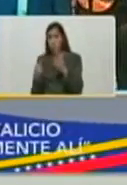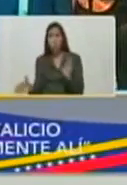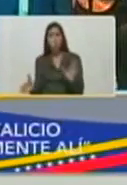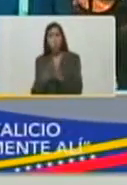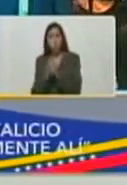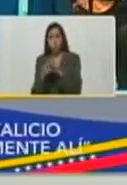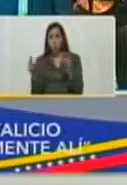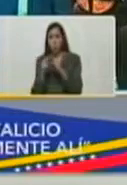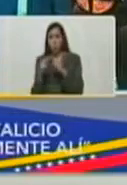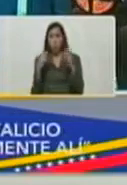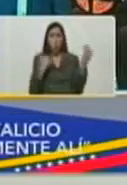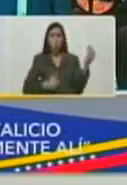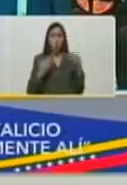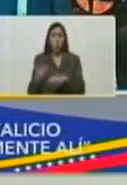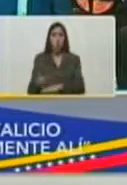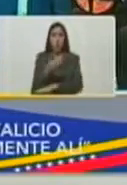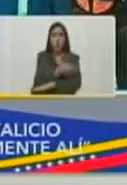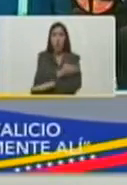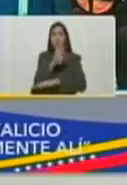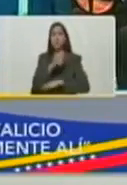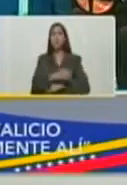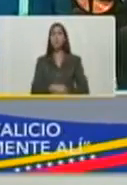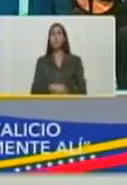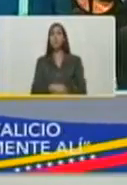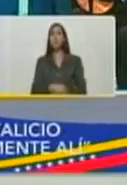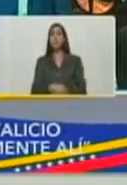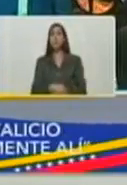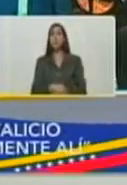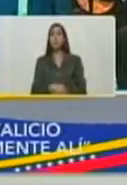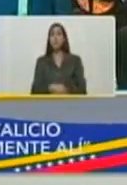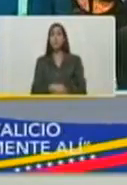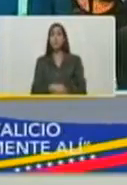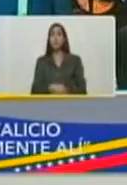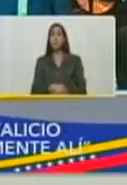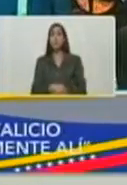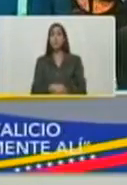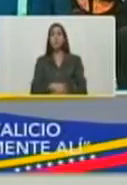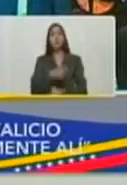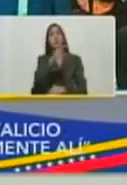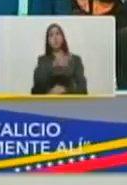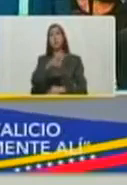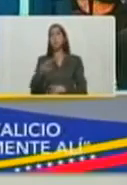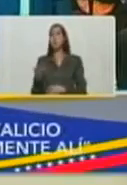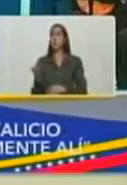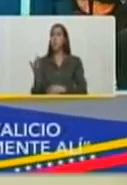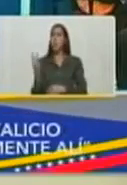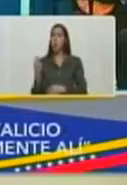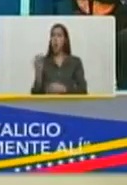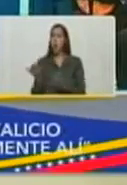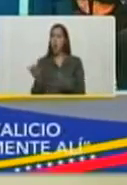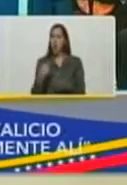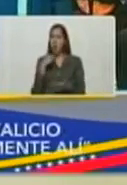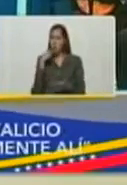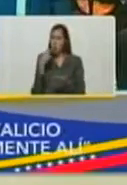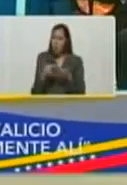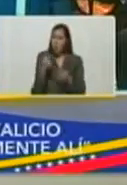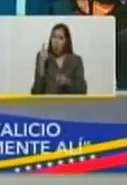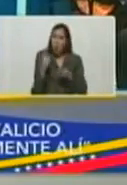Guaraguaos, bueno, Sol Musep, cuánta gente para, bueno, nombrar algunos